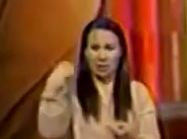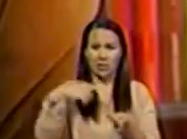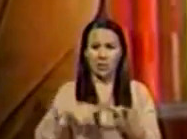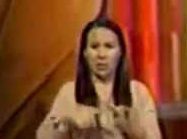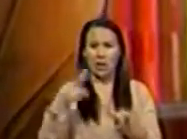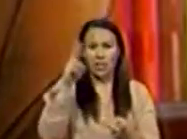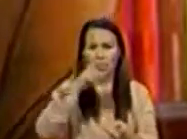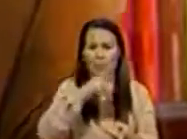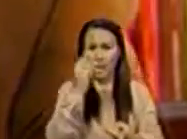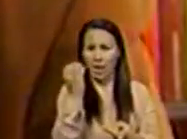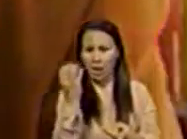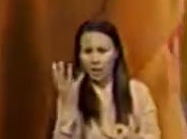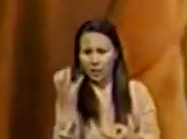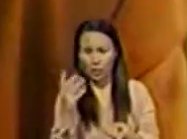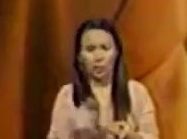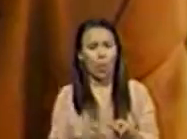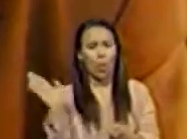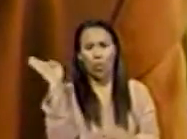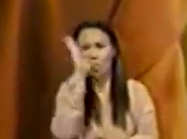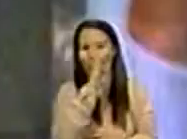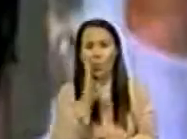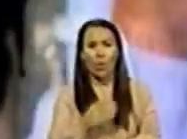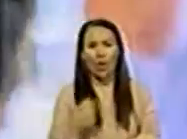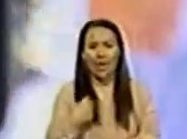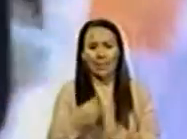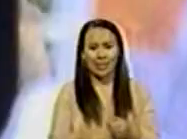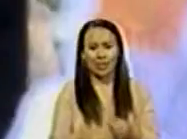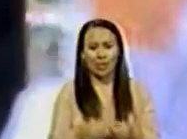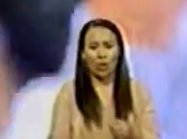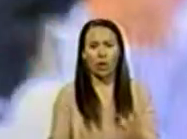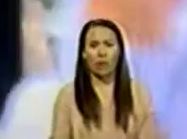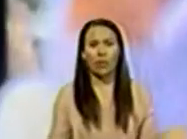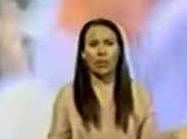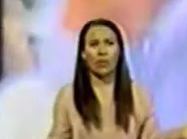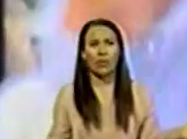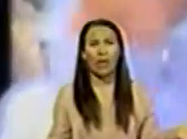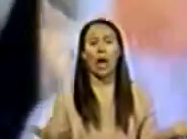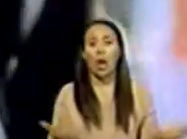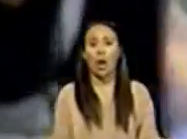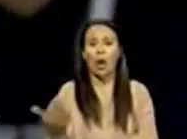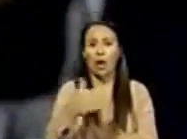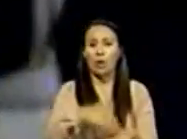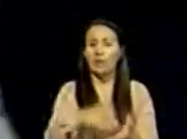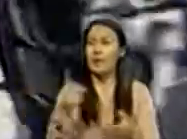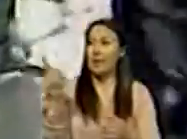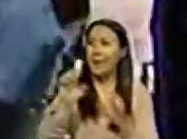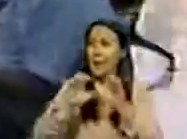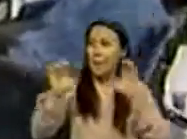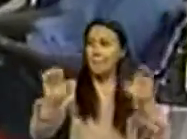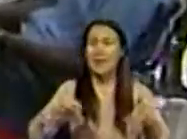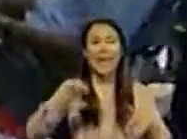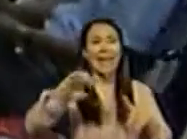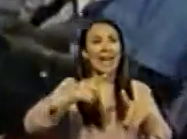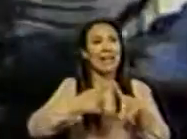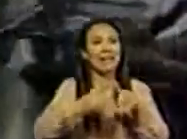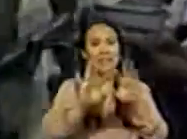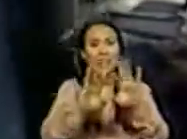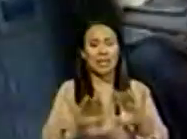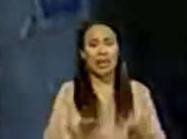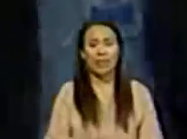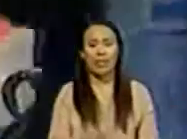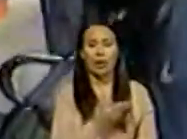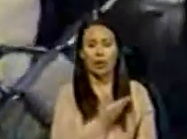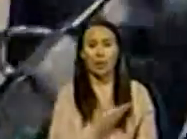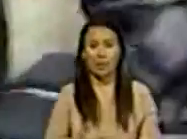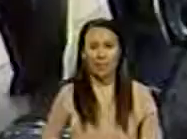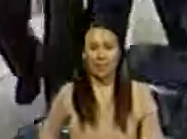del 2014, fue tesorero. Por esta nueva saga de Odebrecht también salió el nombre del exsecretario jurídico de la